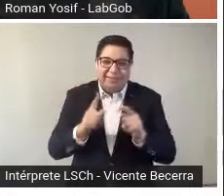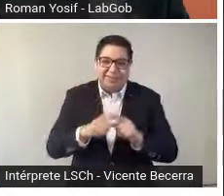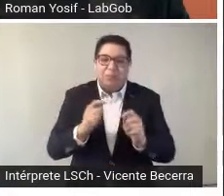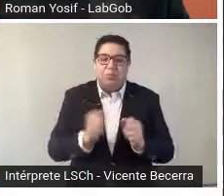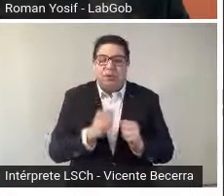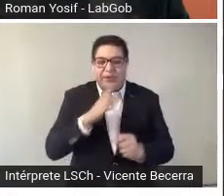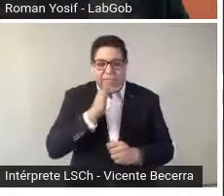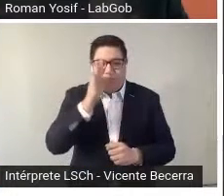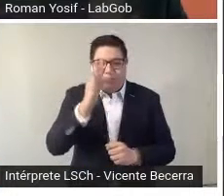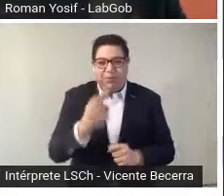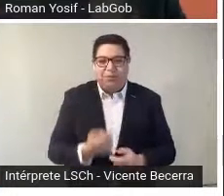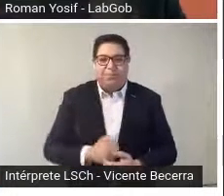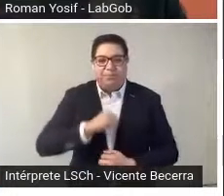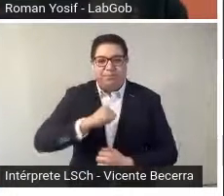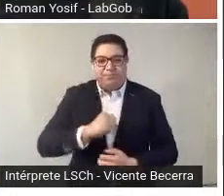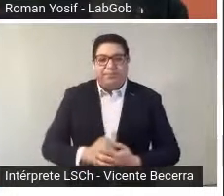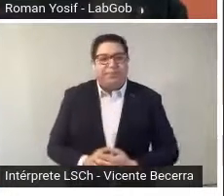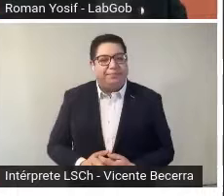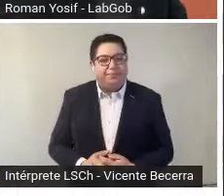al futuro.